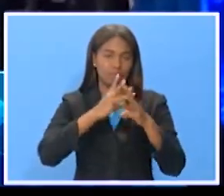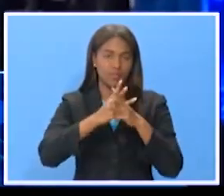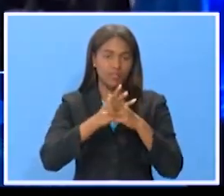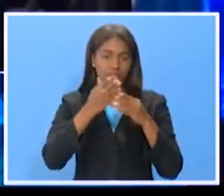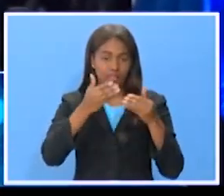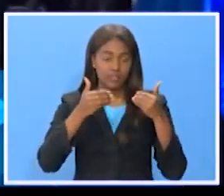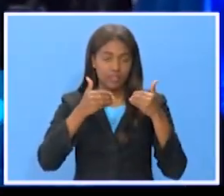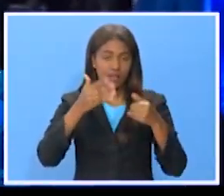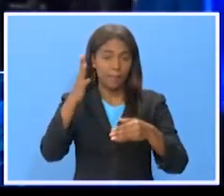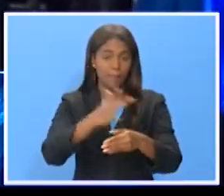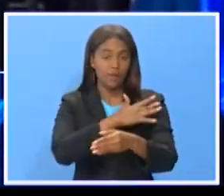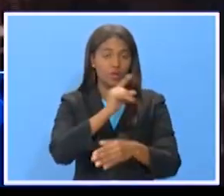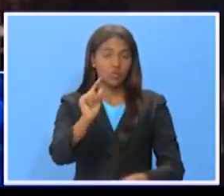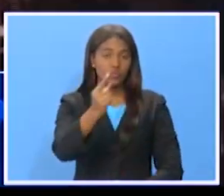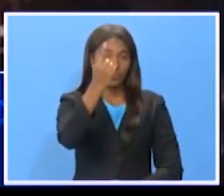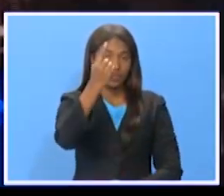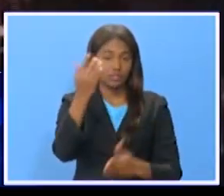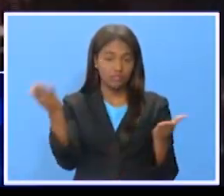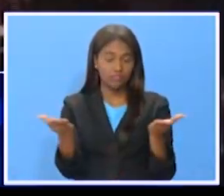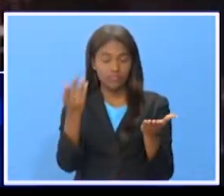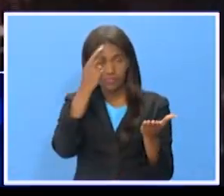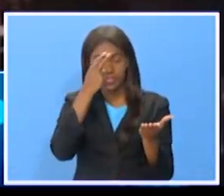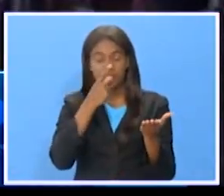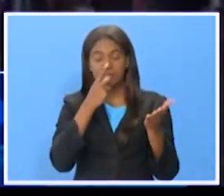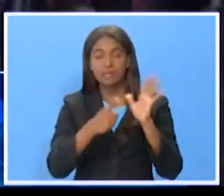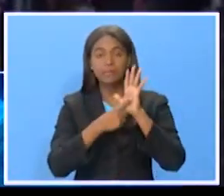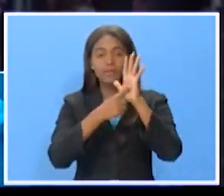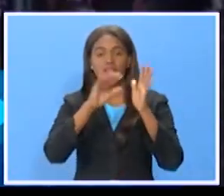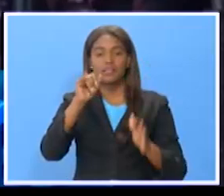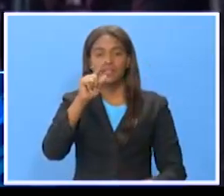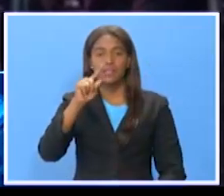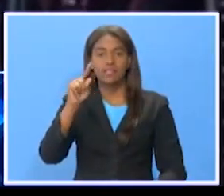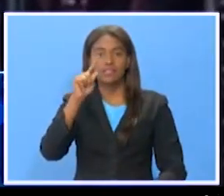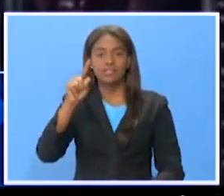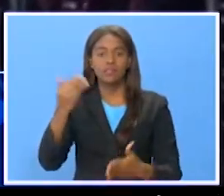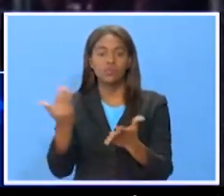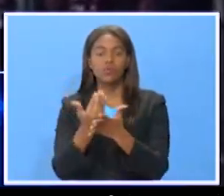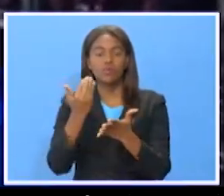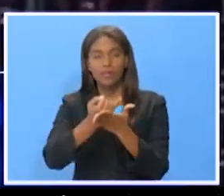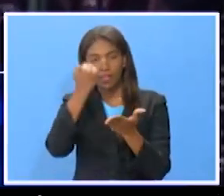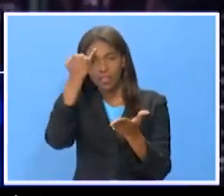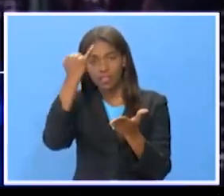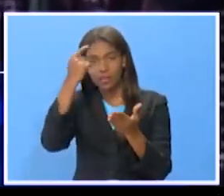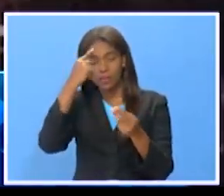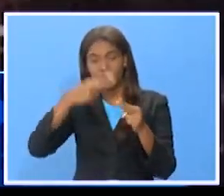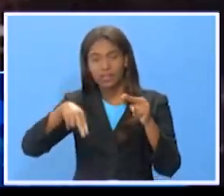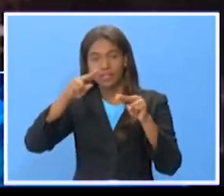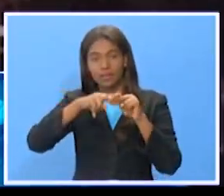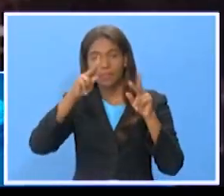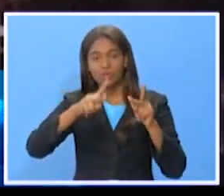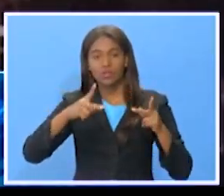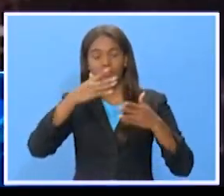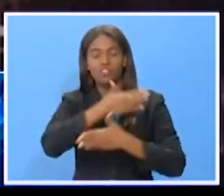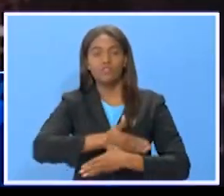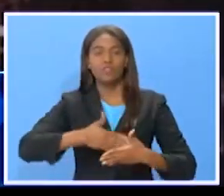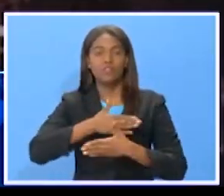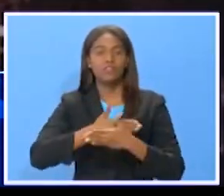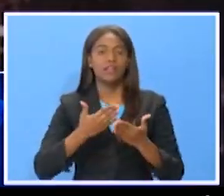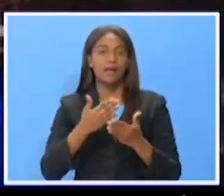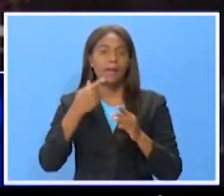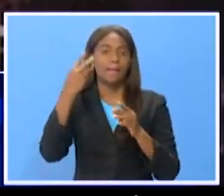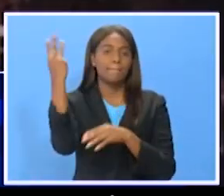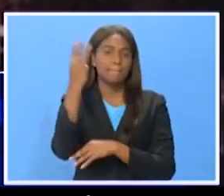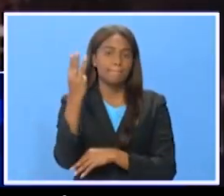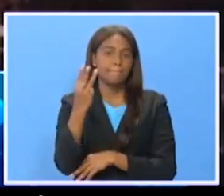jornada musical, única en su clase en el país, presenta jazz en innovadoras propuestas a un creciente público que disfruta en grande cada